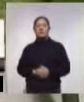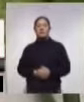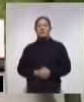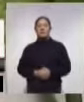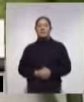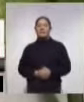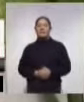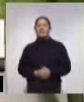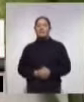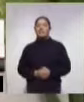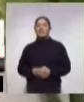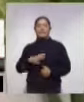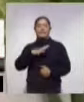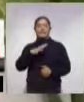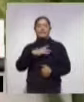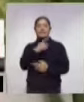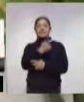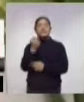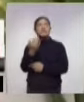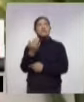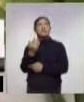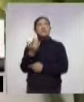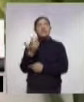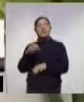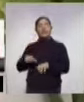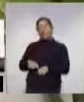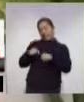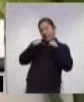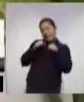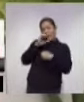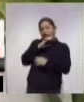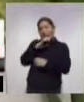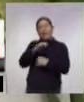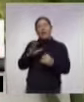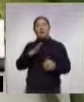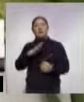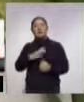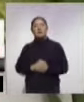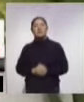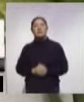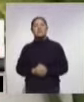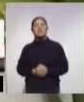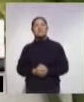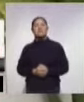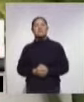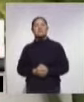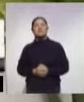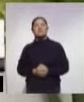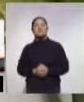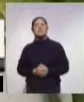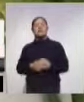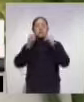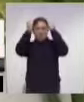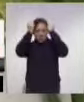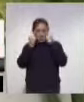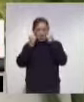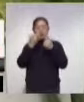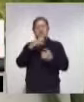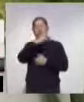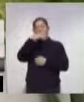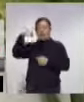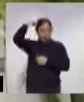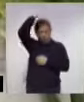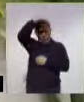Entregamos 850 cobijas, entregamos chalecos y juegos de gorro y bufanda.